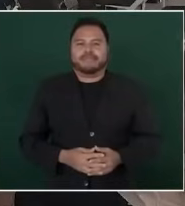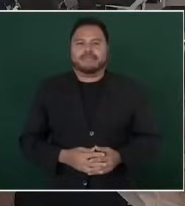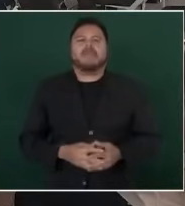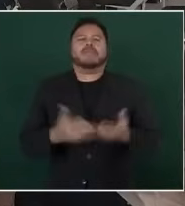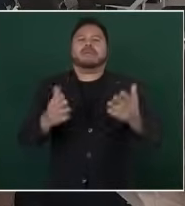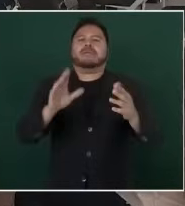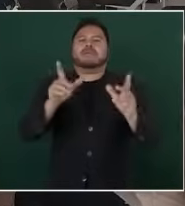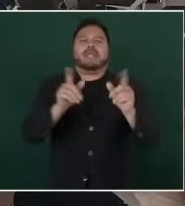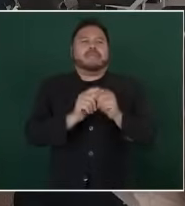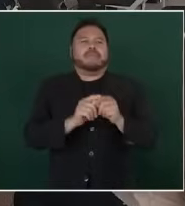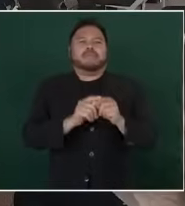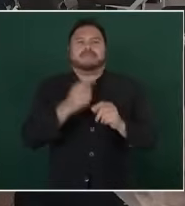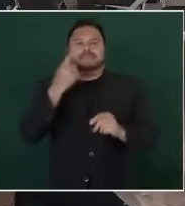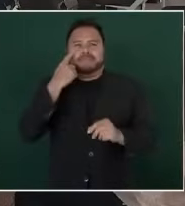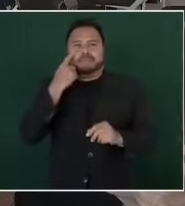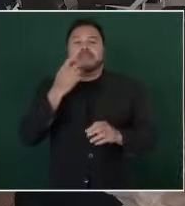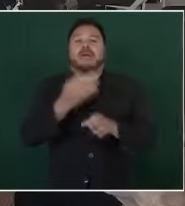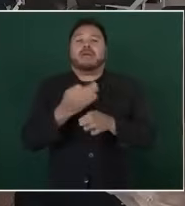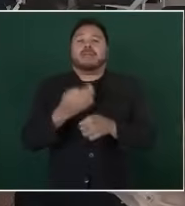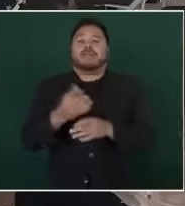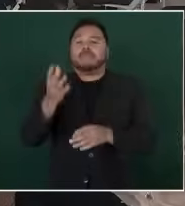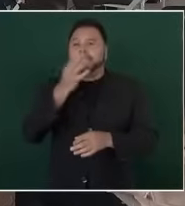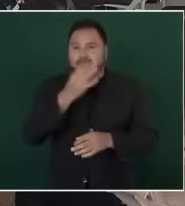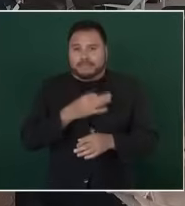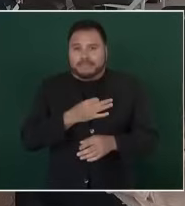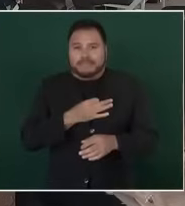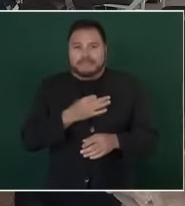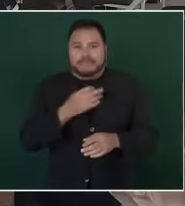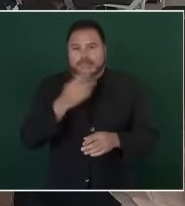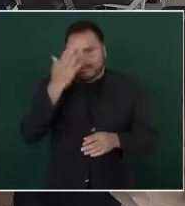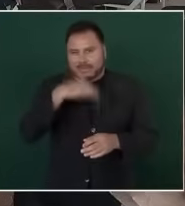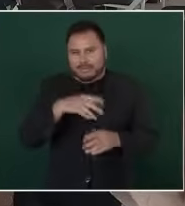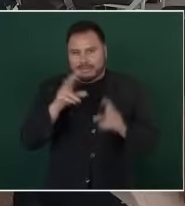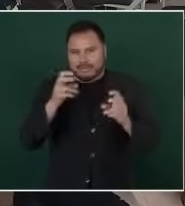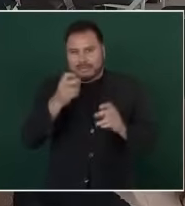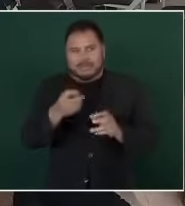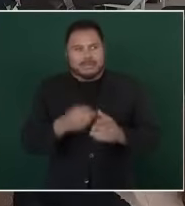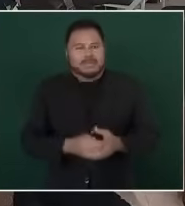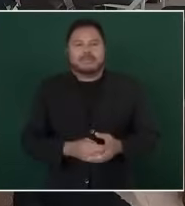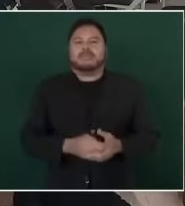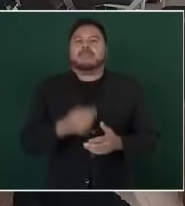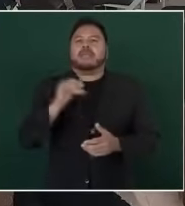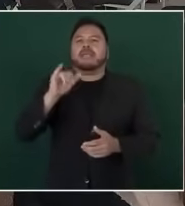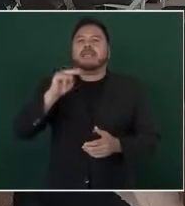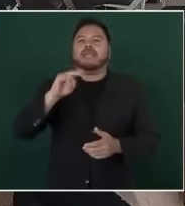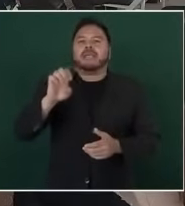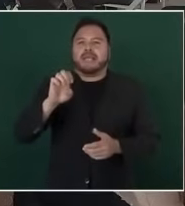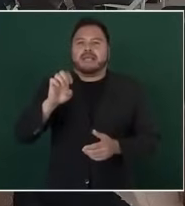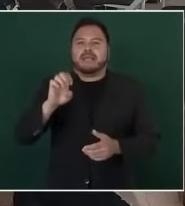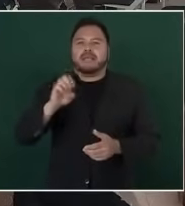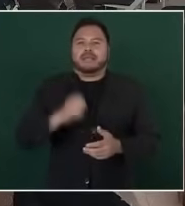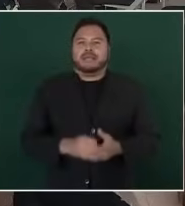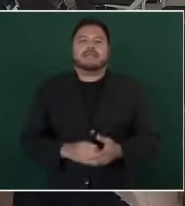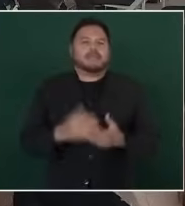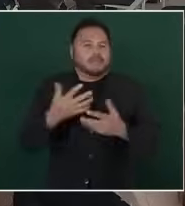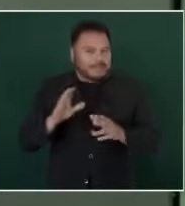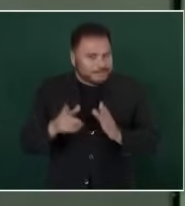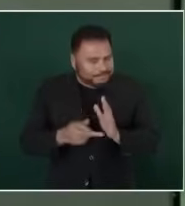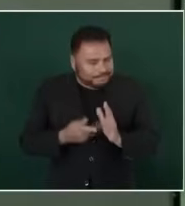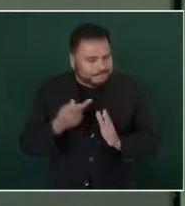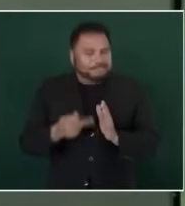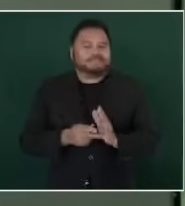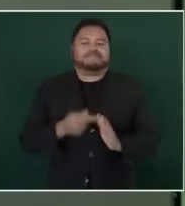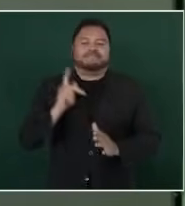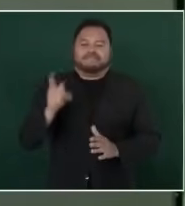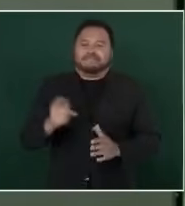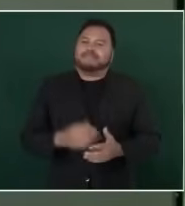Bueno, nada más termino. Miren, me acaban de informar, eso es lo que quieren, no saber, que los del INE ya volvieron otra vez